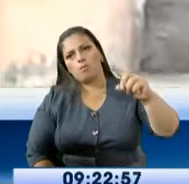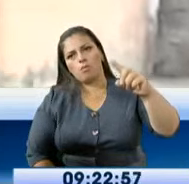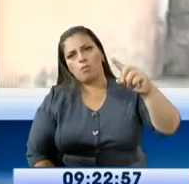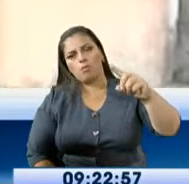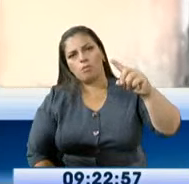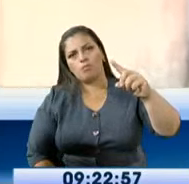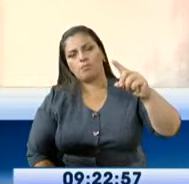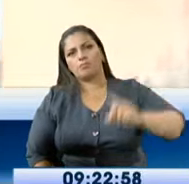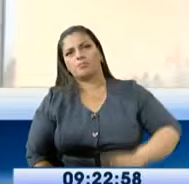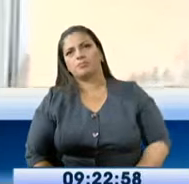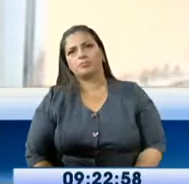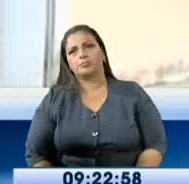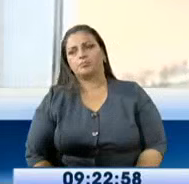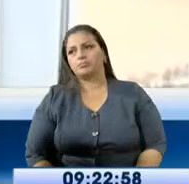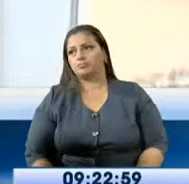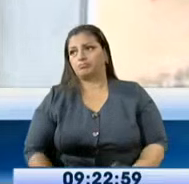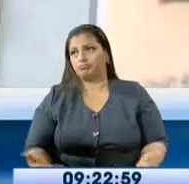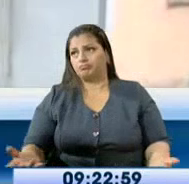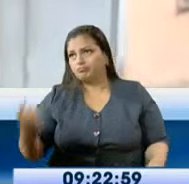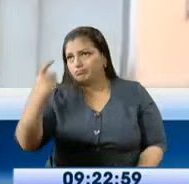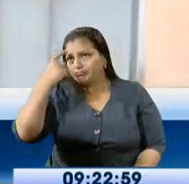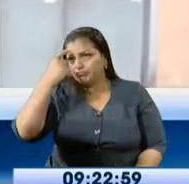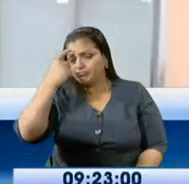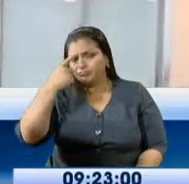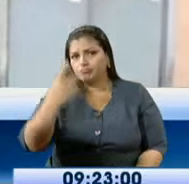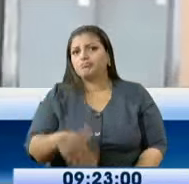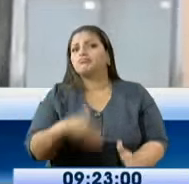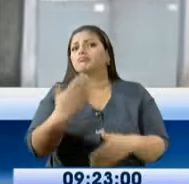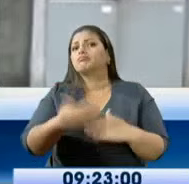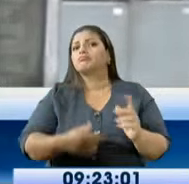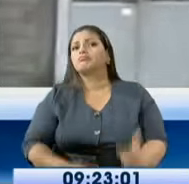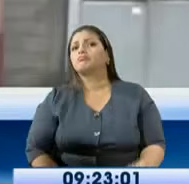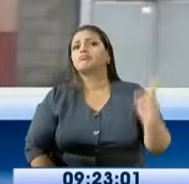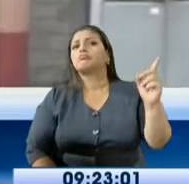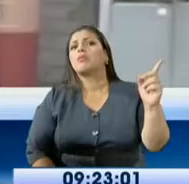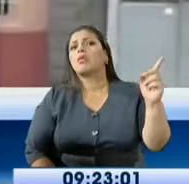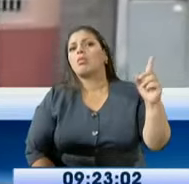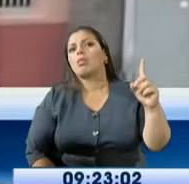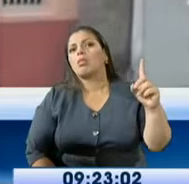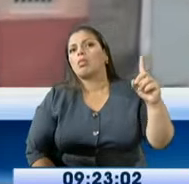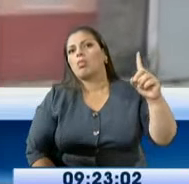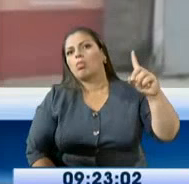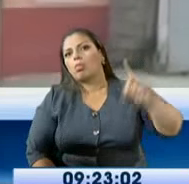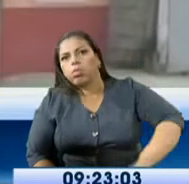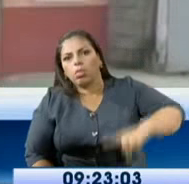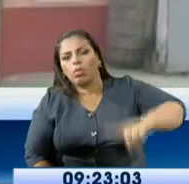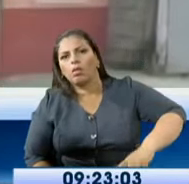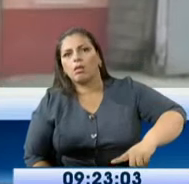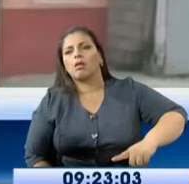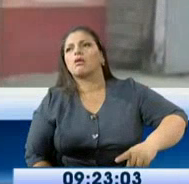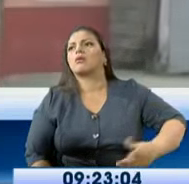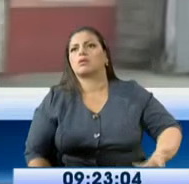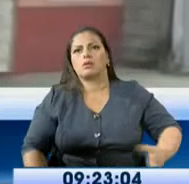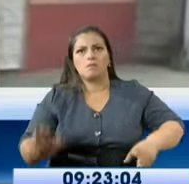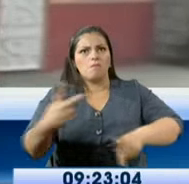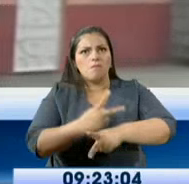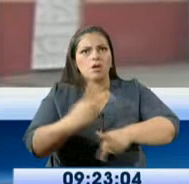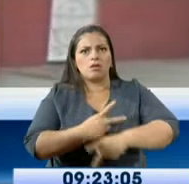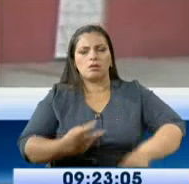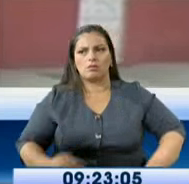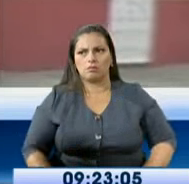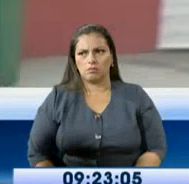cuadra somos los más afectados donde ocurra un incendio, en un momento dado, una catástrofe que se caiga ese poste. O sea, imagínese. ¿Es cuando